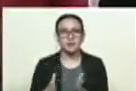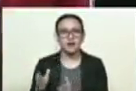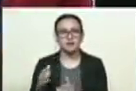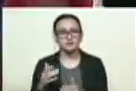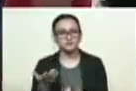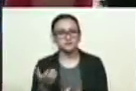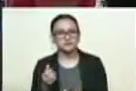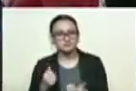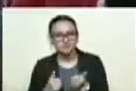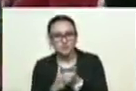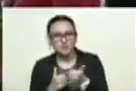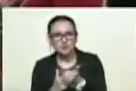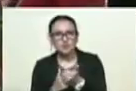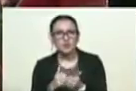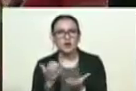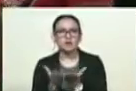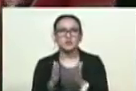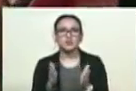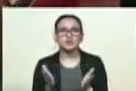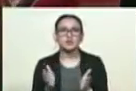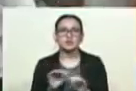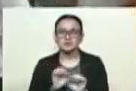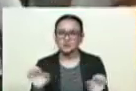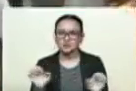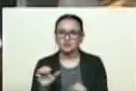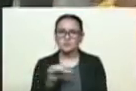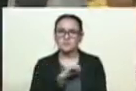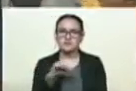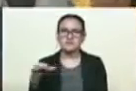subsidio para estudiantes de la educación privada